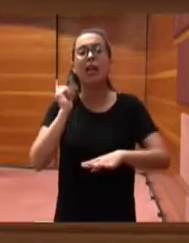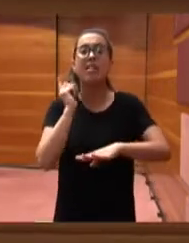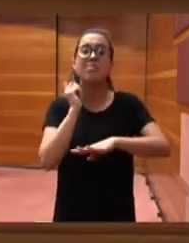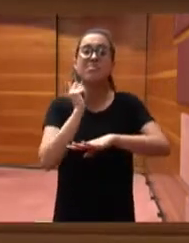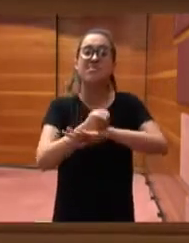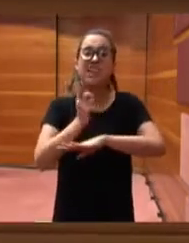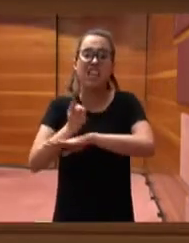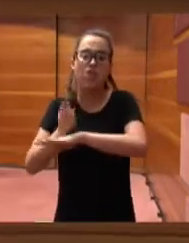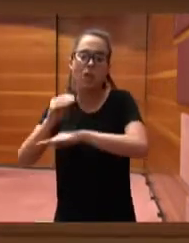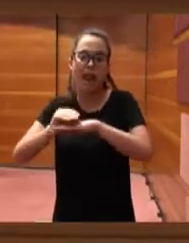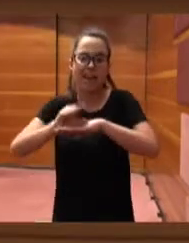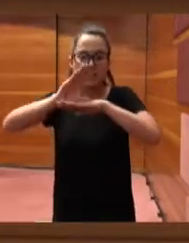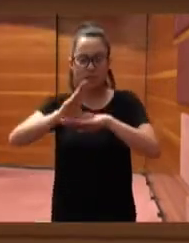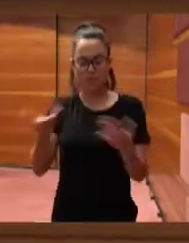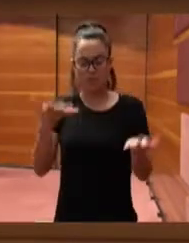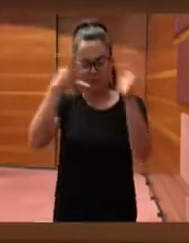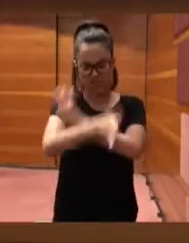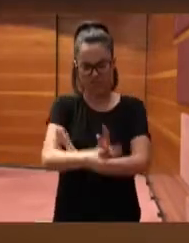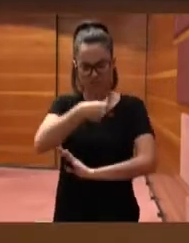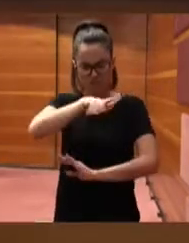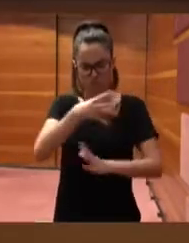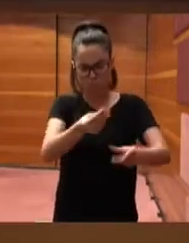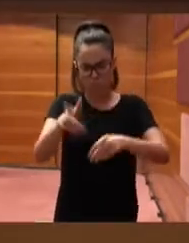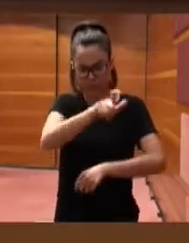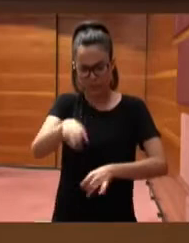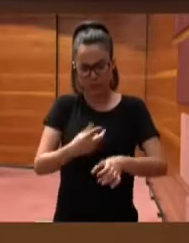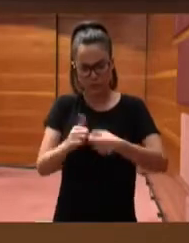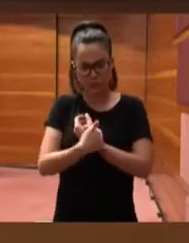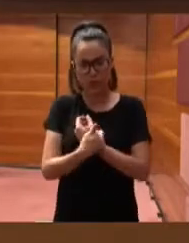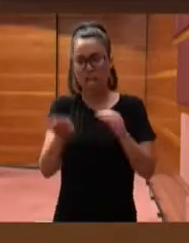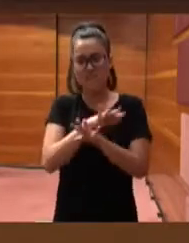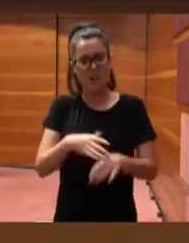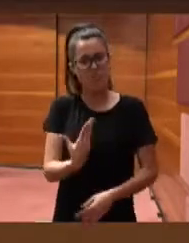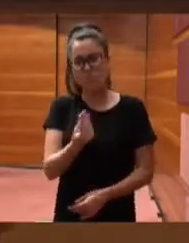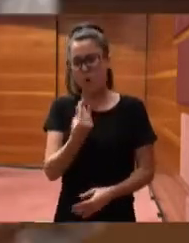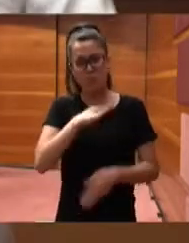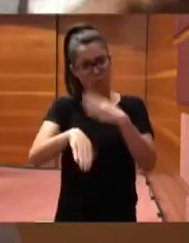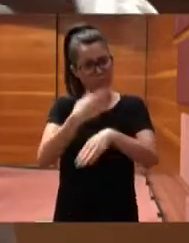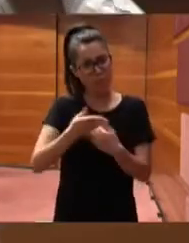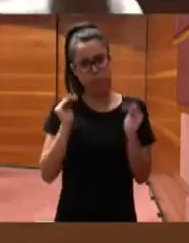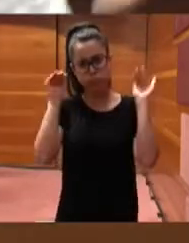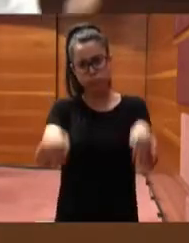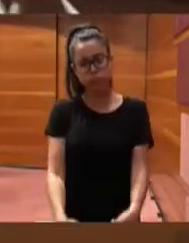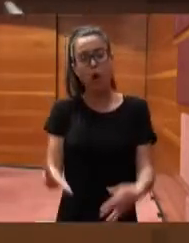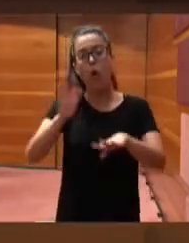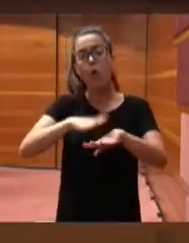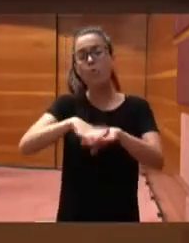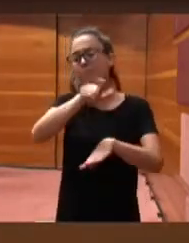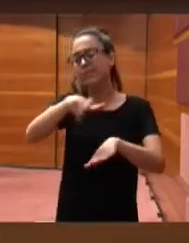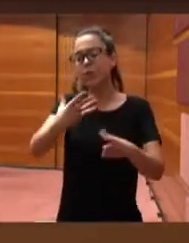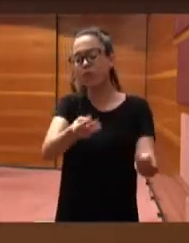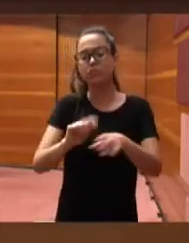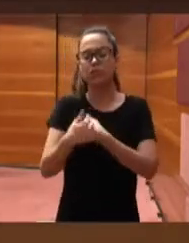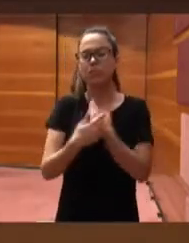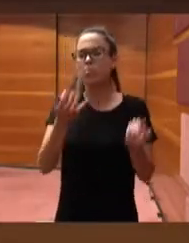No necesitamos muchísima gente en un proceso participativo. De hecho, muchos procesos fracasan por esa tontería, ¿no? Ahora, en Madrid, esto de la Plaza España,